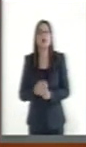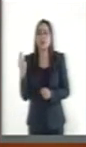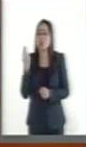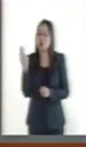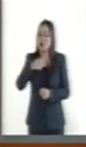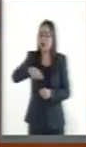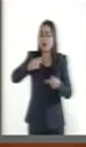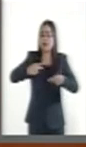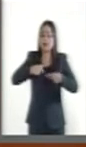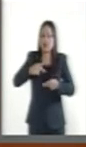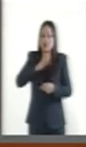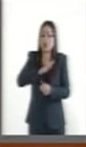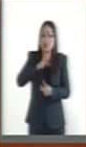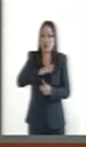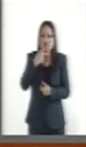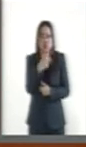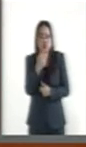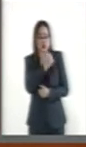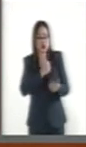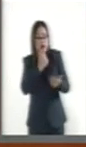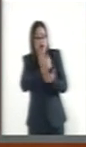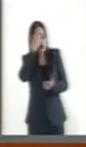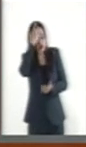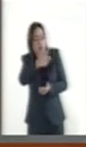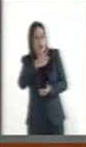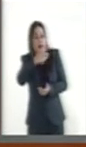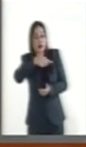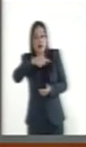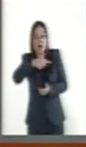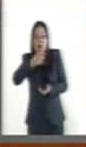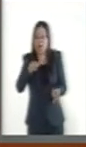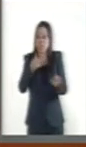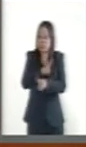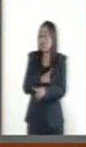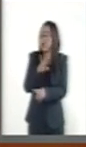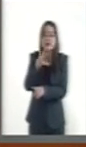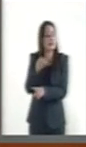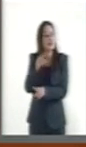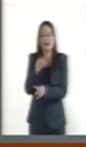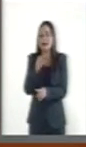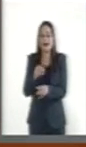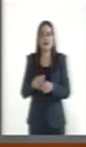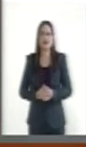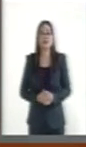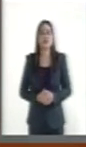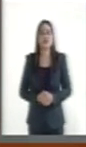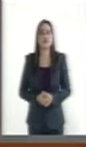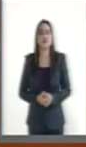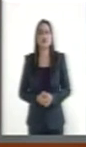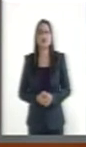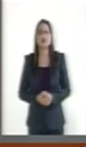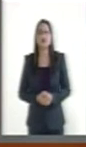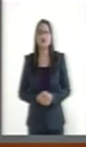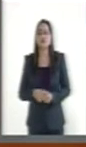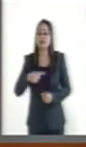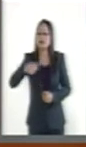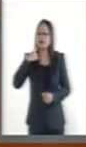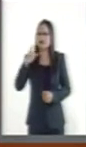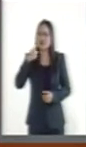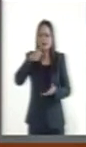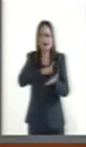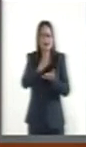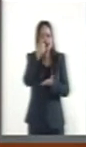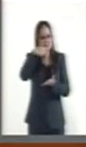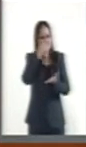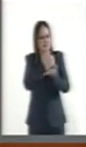sea dueña de sus ciudades y no que las ciudades nos atrape a sus habitantes. ¿Por qué luchar por el derecho